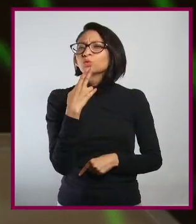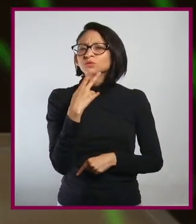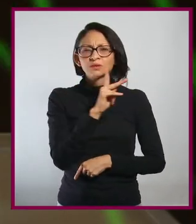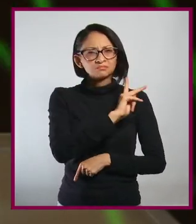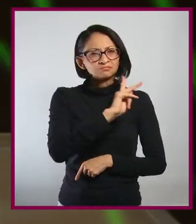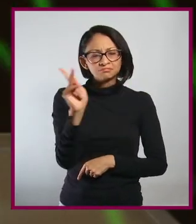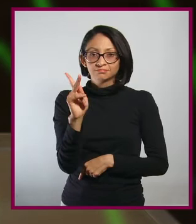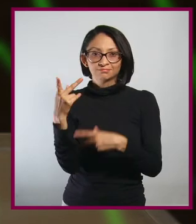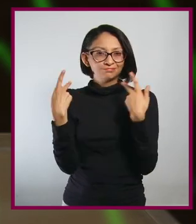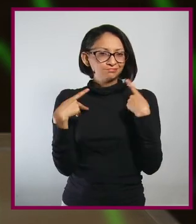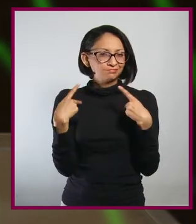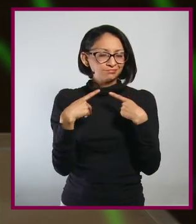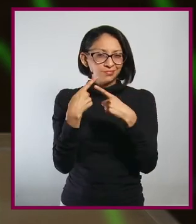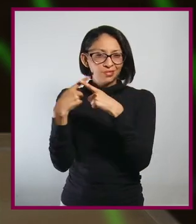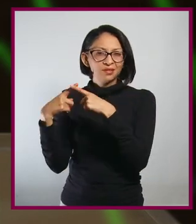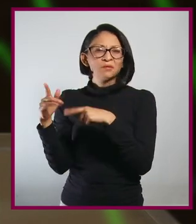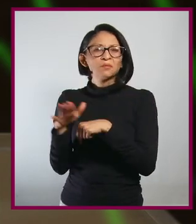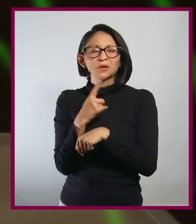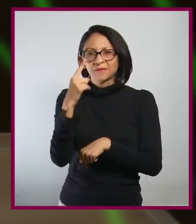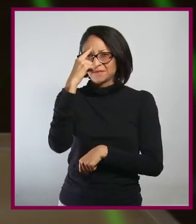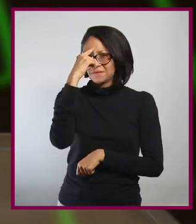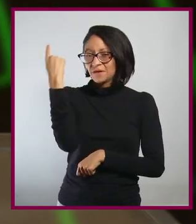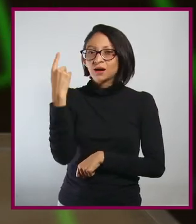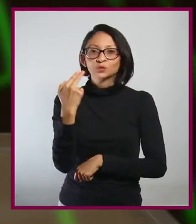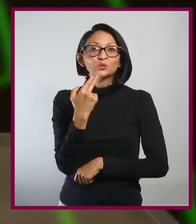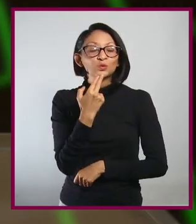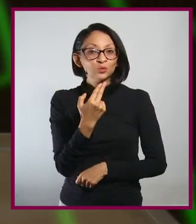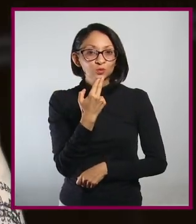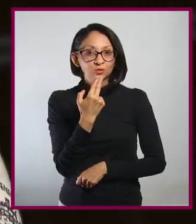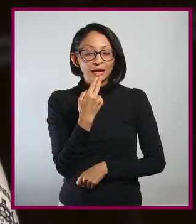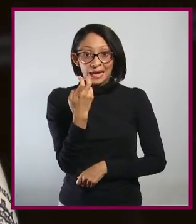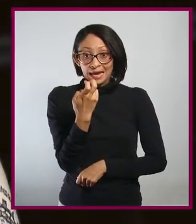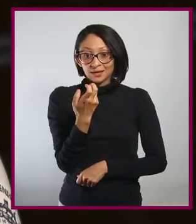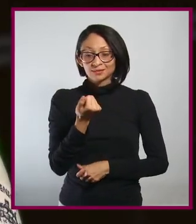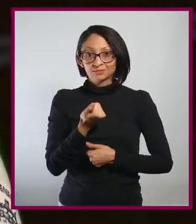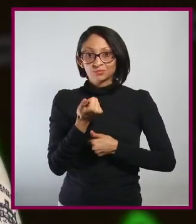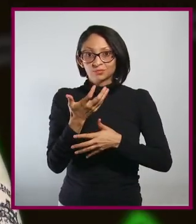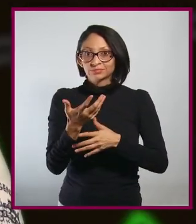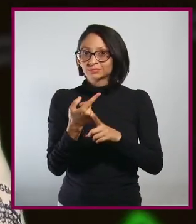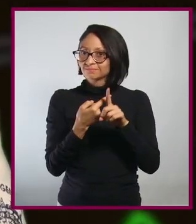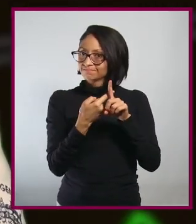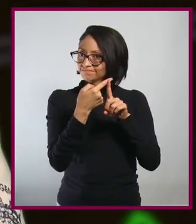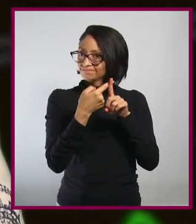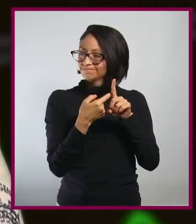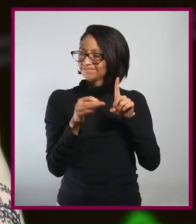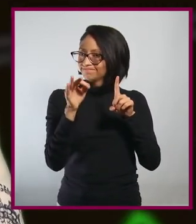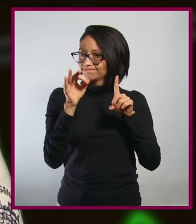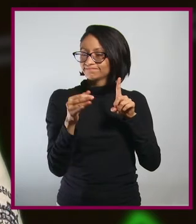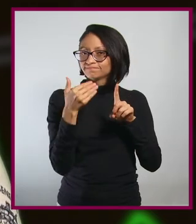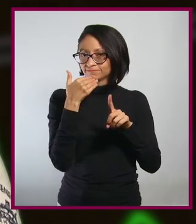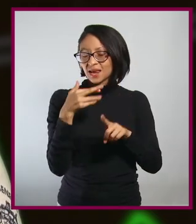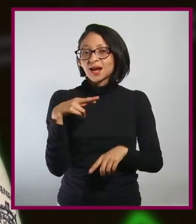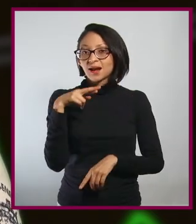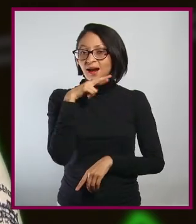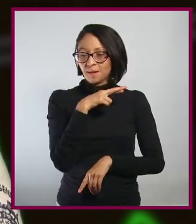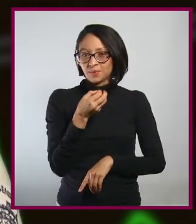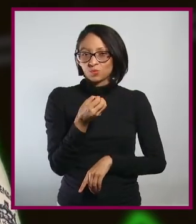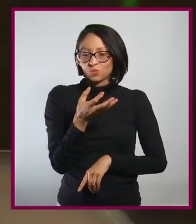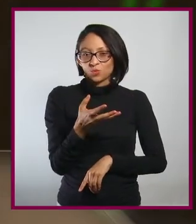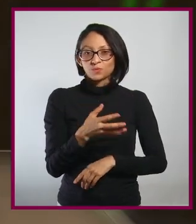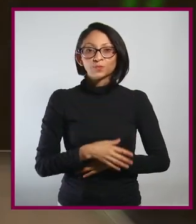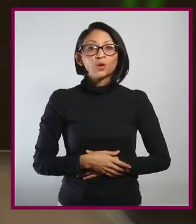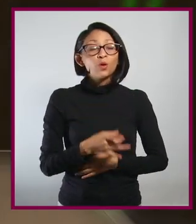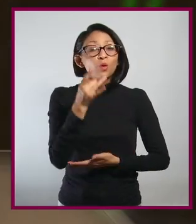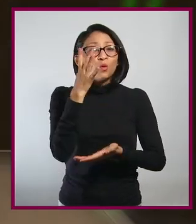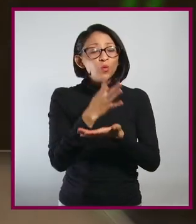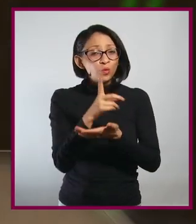por cualquier persona gracias a su fácil manejo y proporciona una medición instantánea.